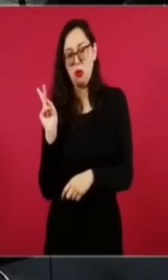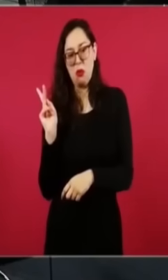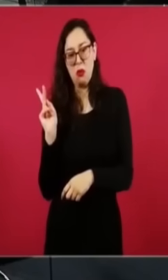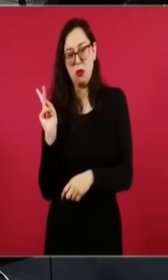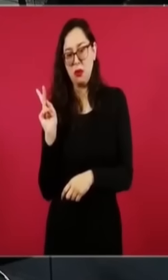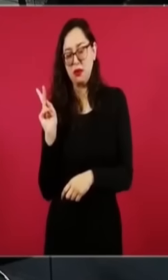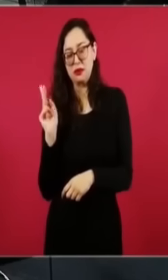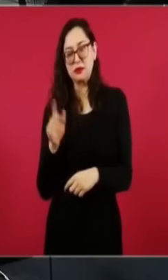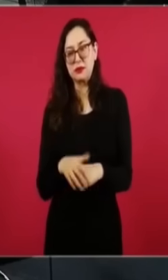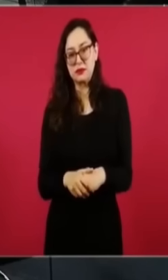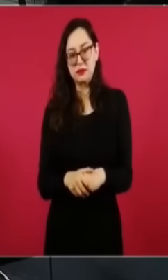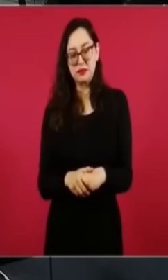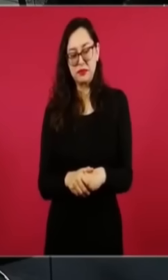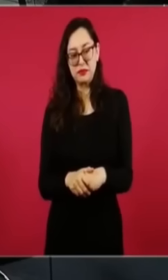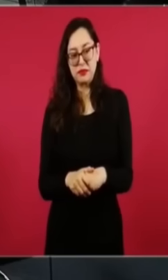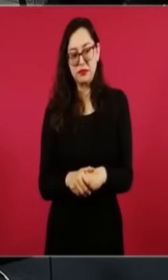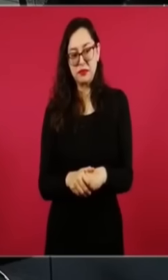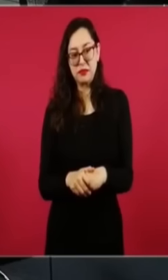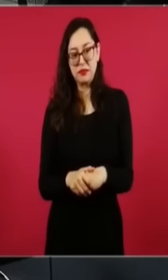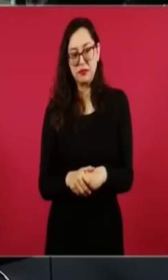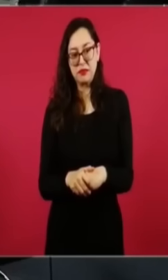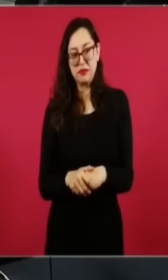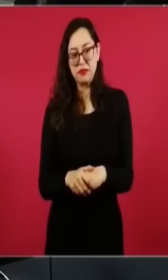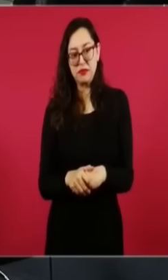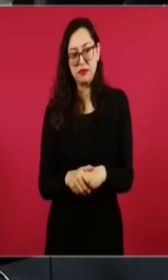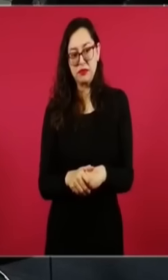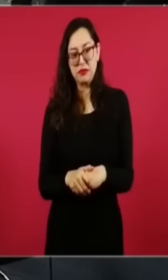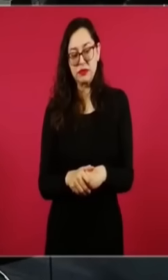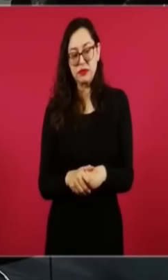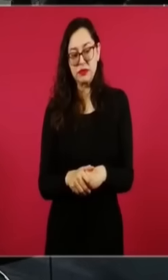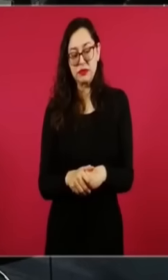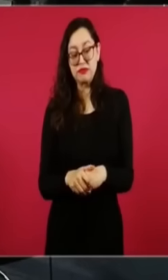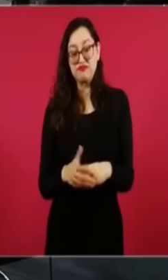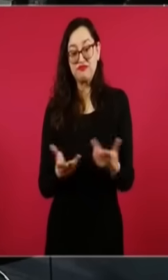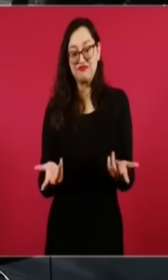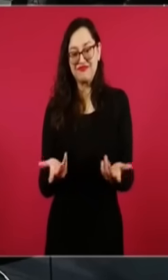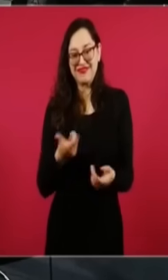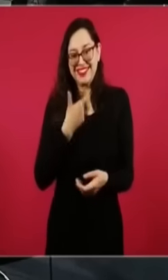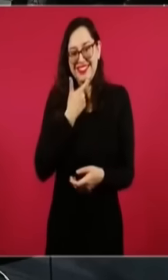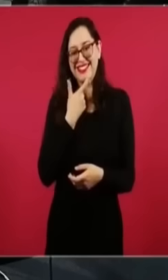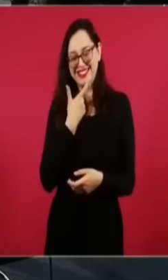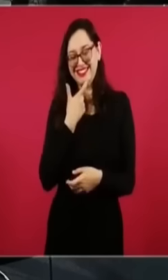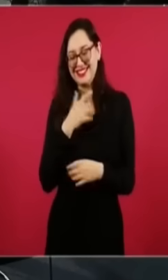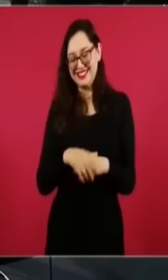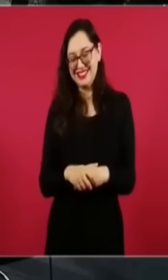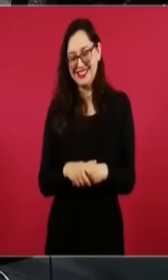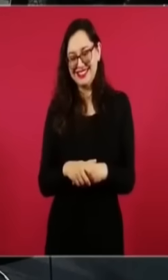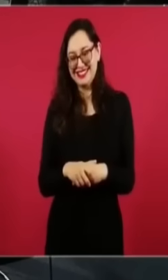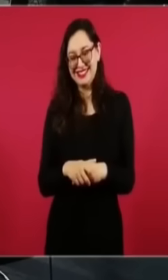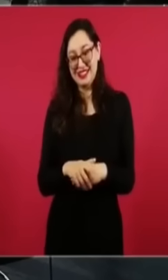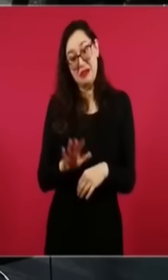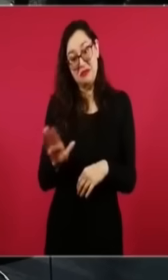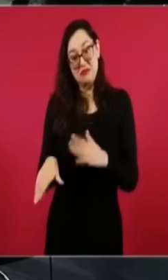most poor people in Mexico will lead you, y se ríe, to a